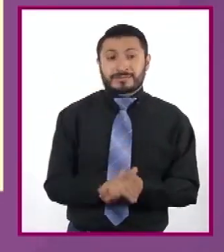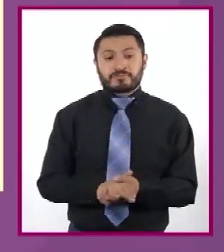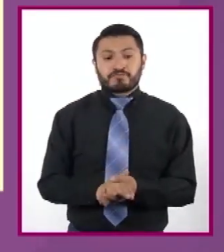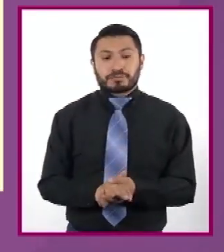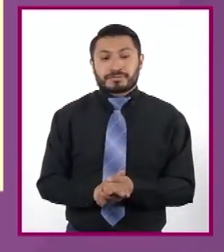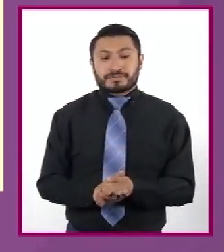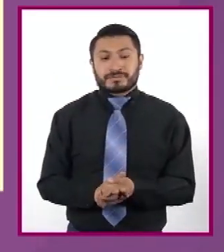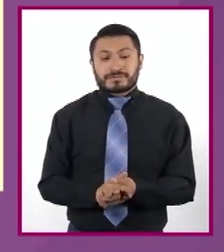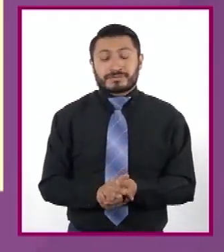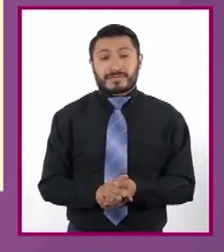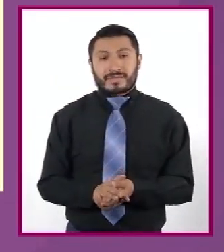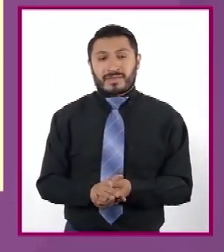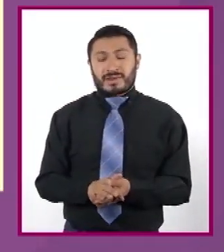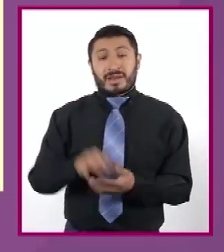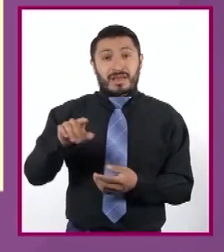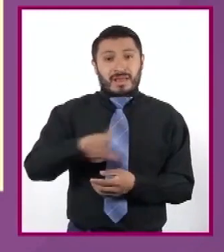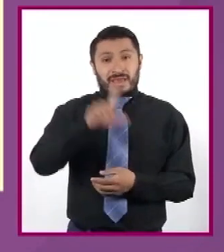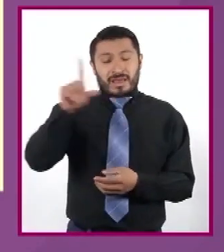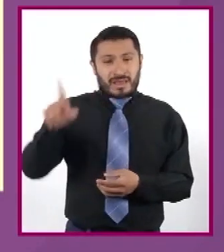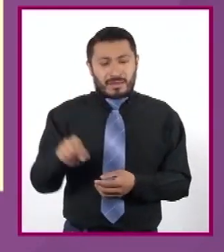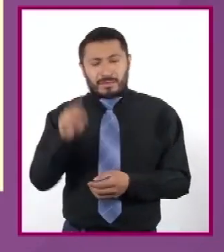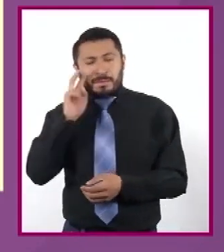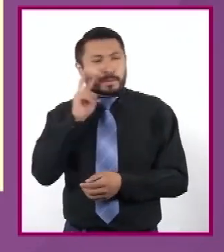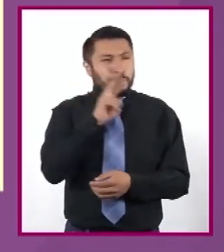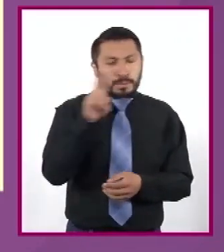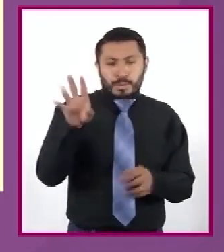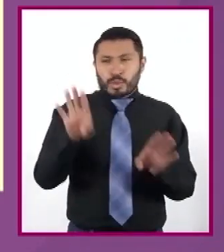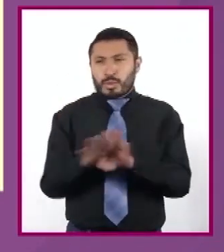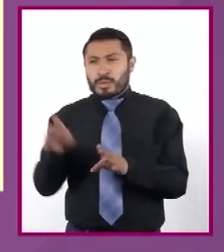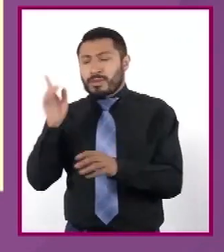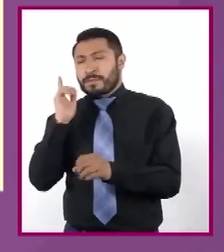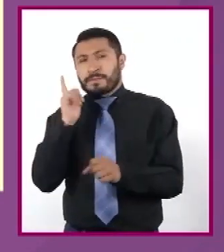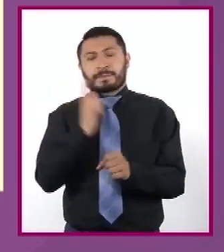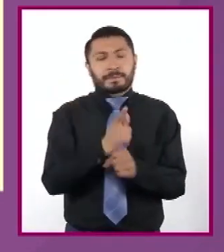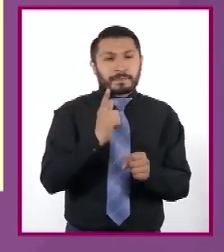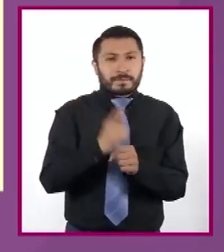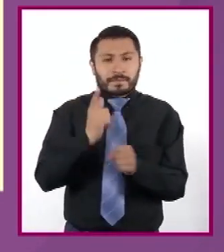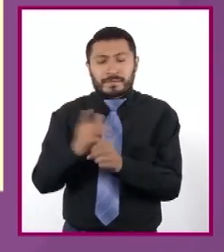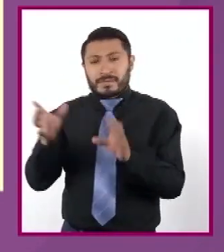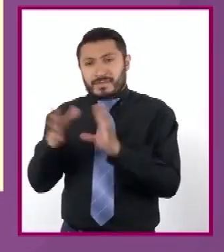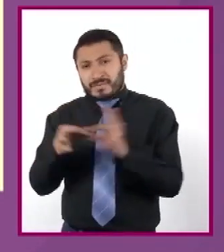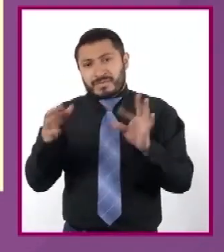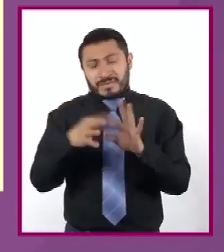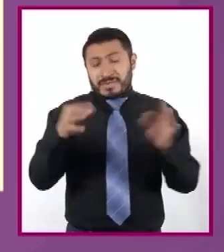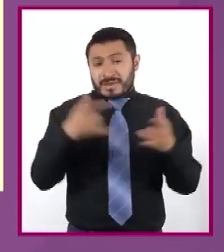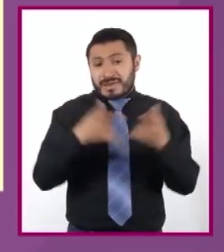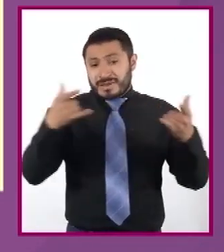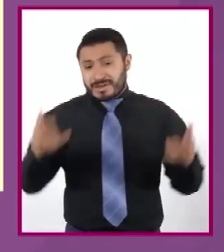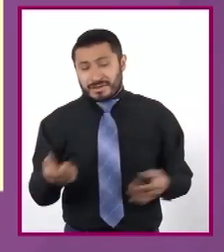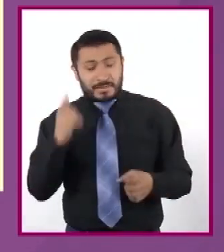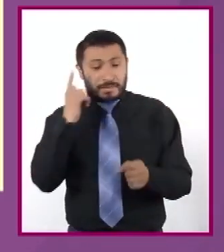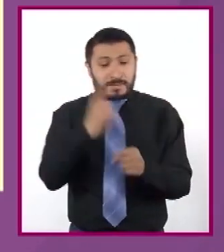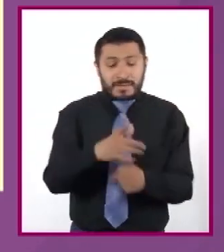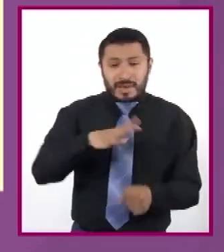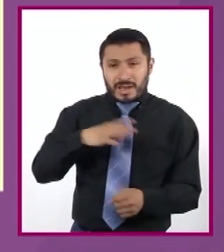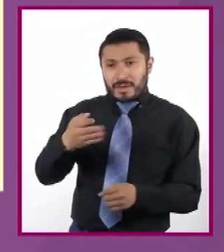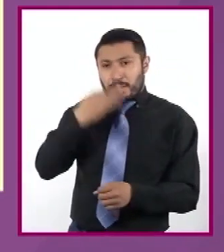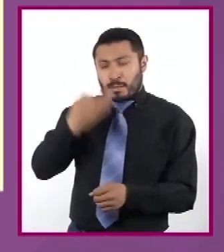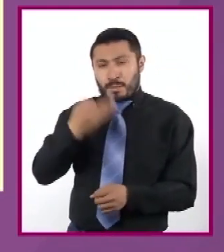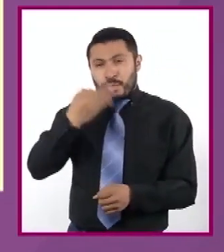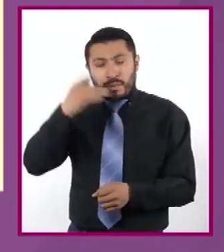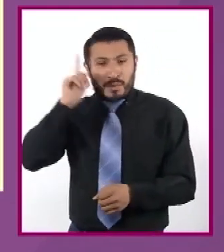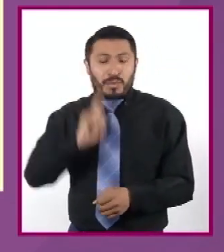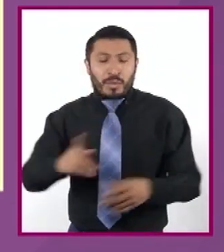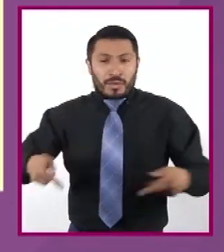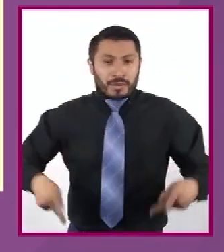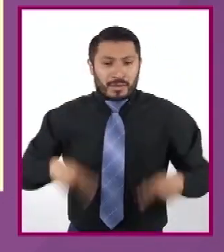Covent Garden la dicción de las personas que se resguardan de la lluvia junto a él. Ahí se encuentra a una florista,